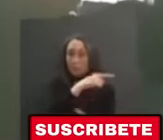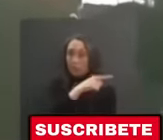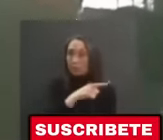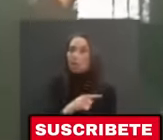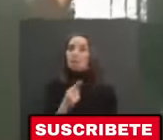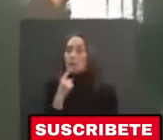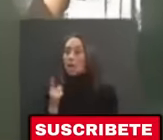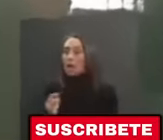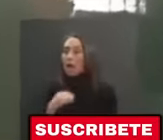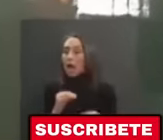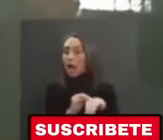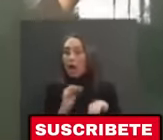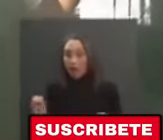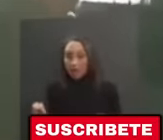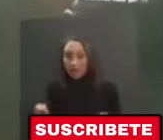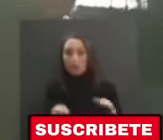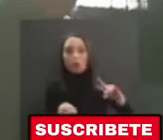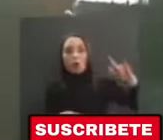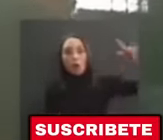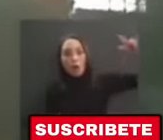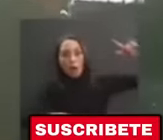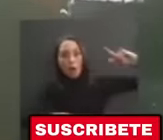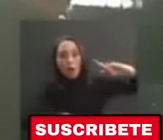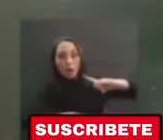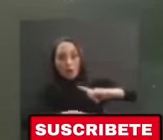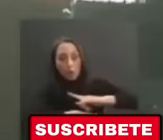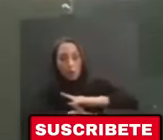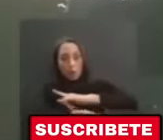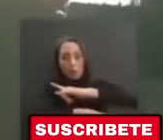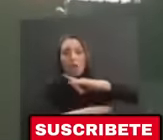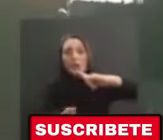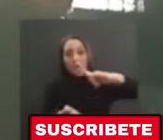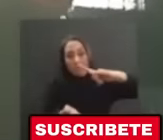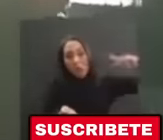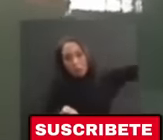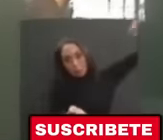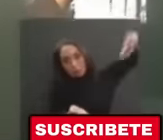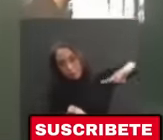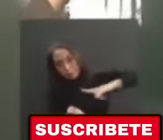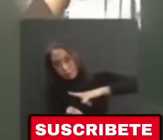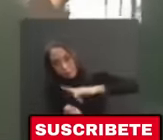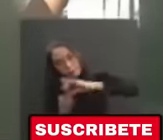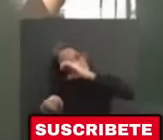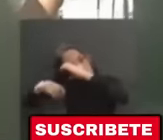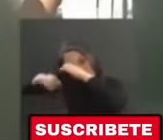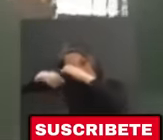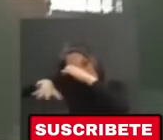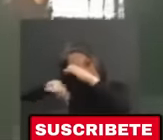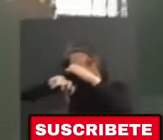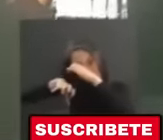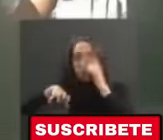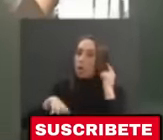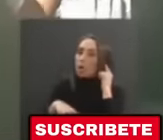avise posteriormente y hacer una pasada sobre ellos para que tengamos registro fílmico y audible de